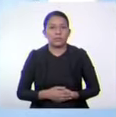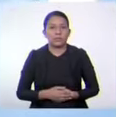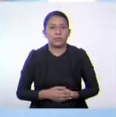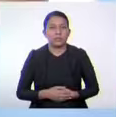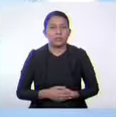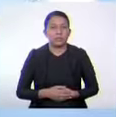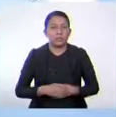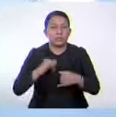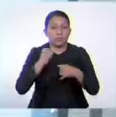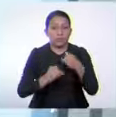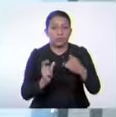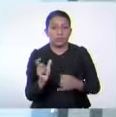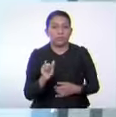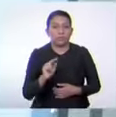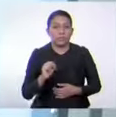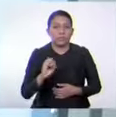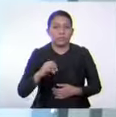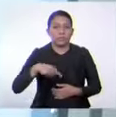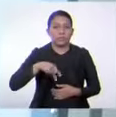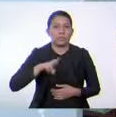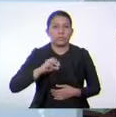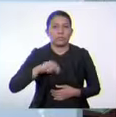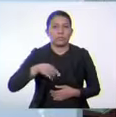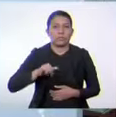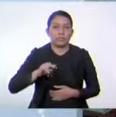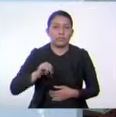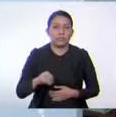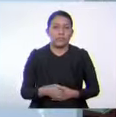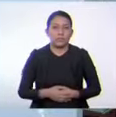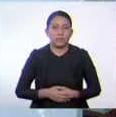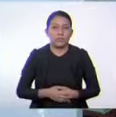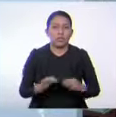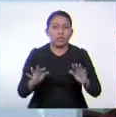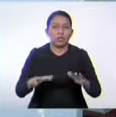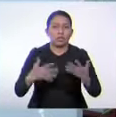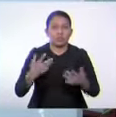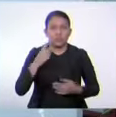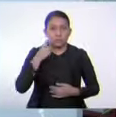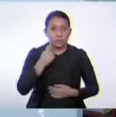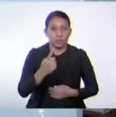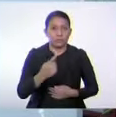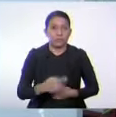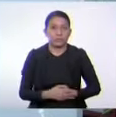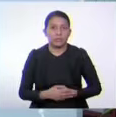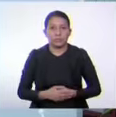Y su terminación ino, propino. ¿Cómo se verían ellos